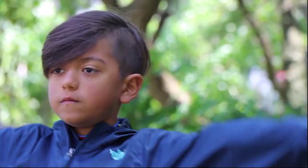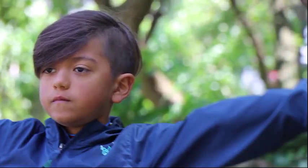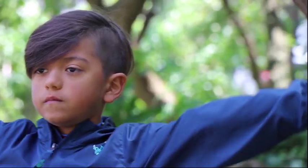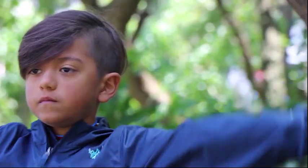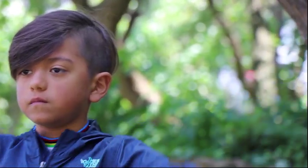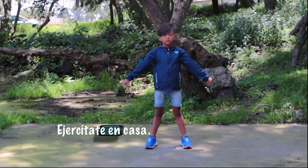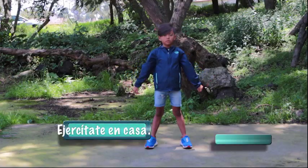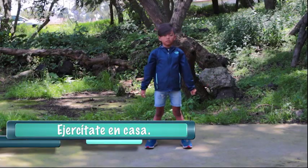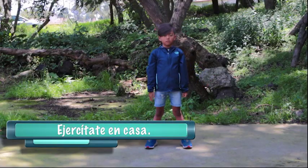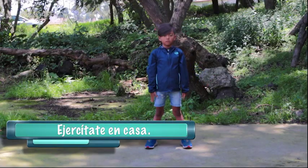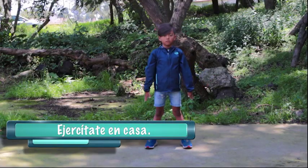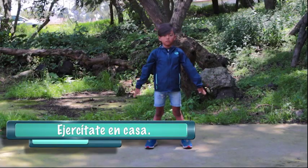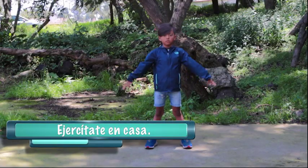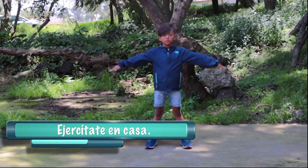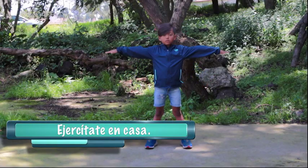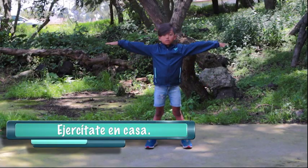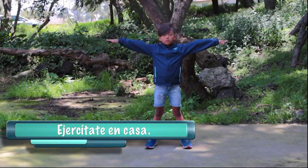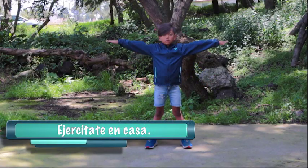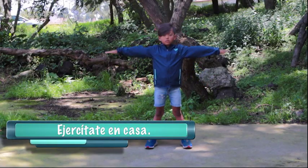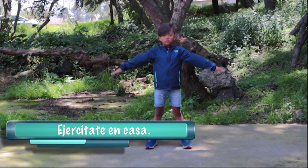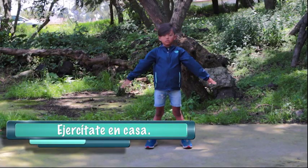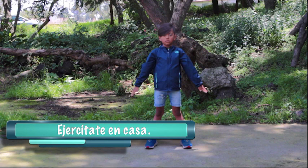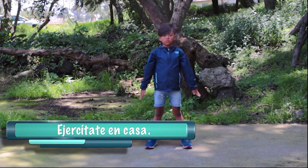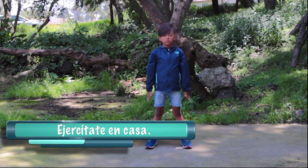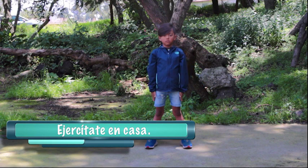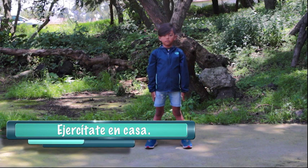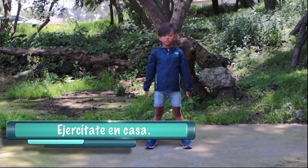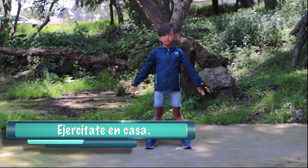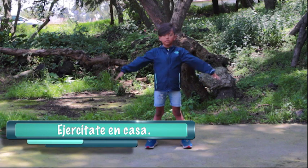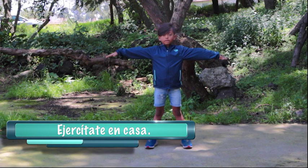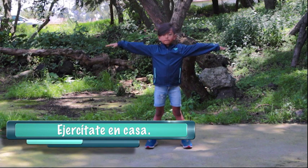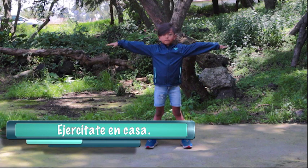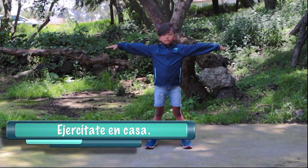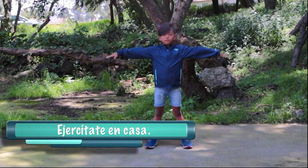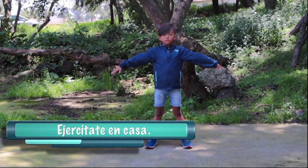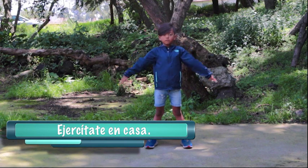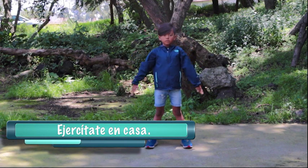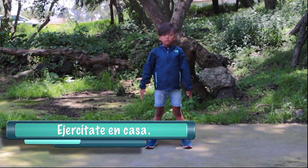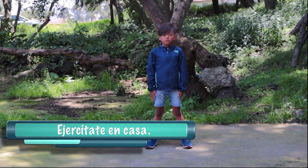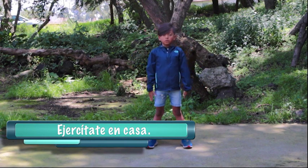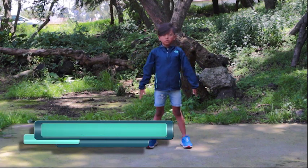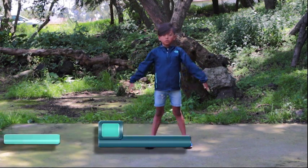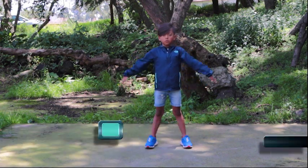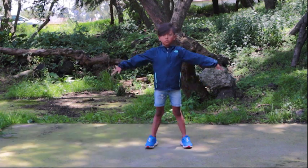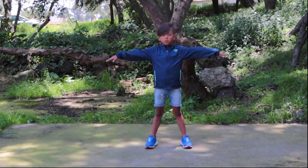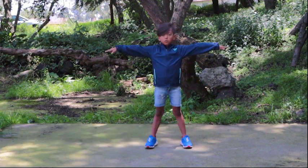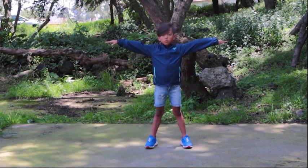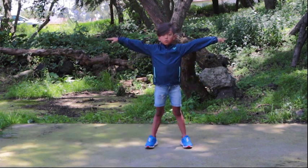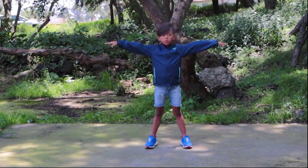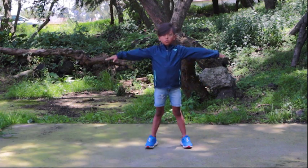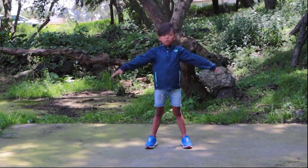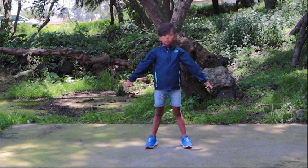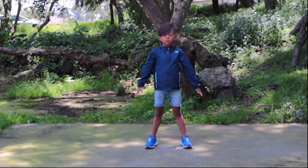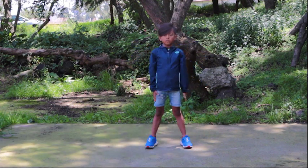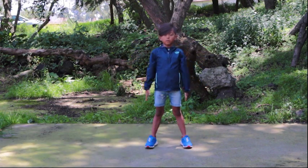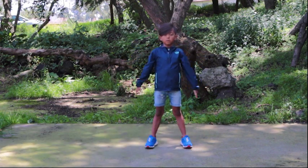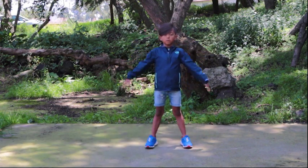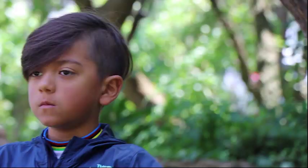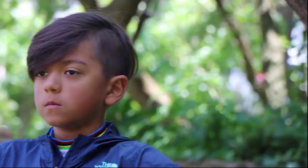hecho, de ir, exacto, ahí, con fuerza, respiramos, bajamos,